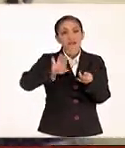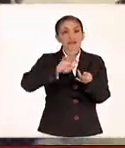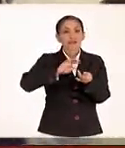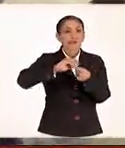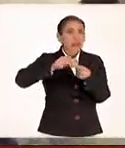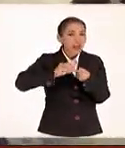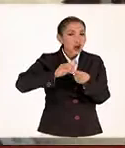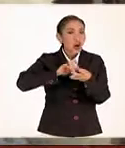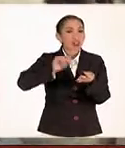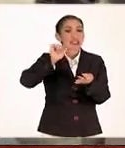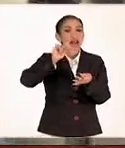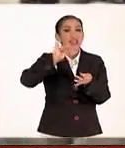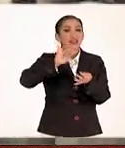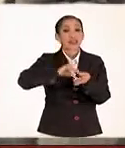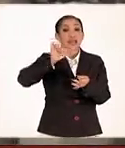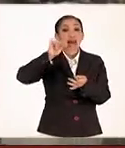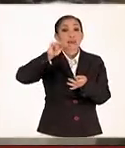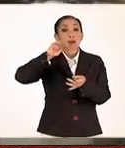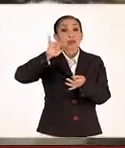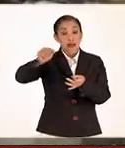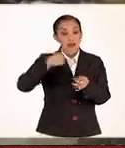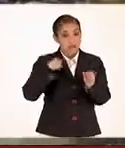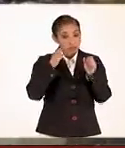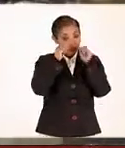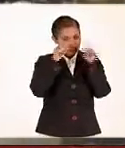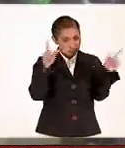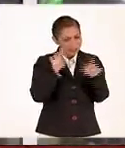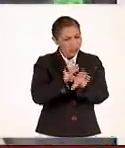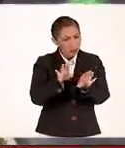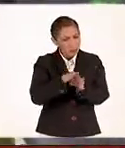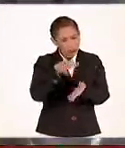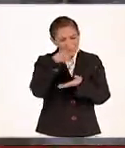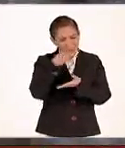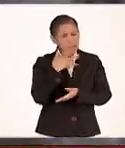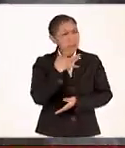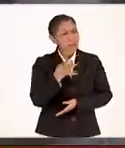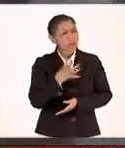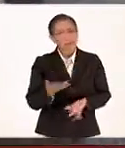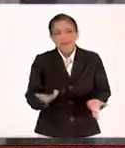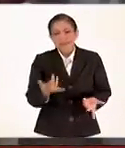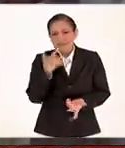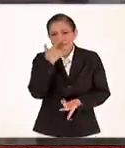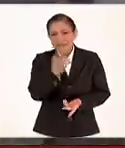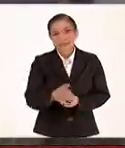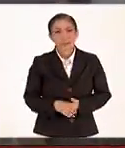arándanos y almendras entonces eso le sorprendió como sabrá eso